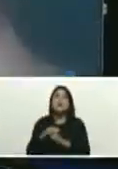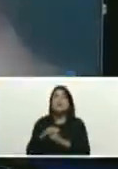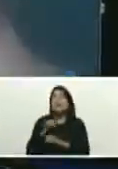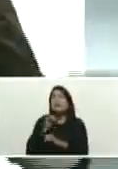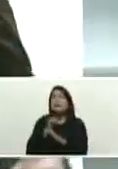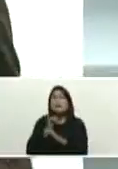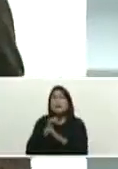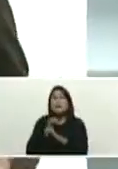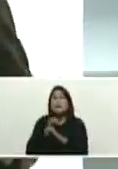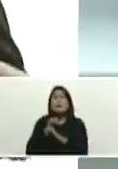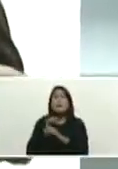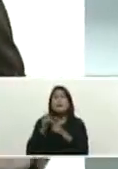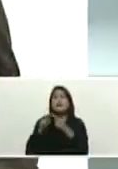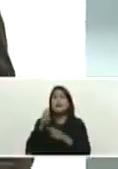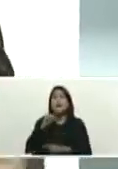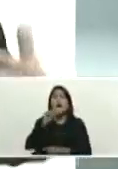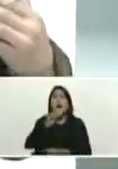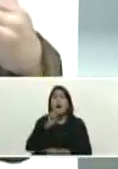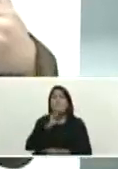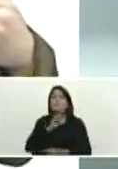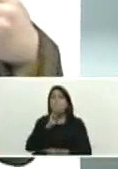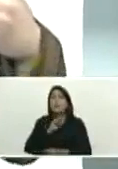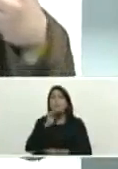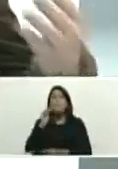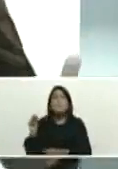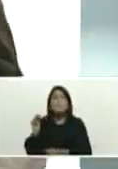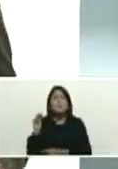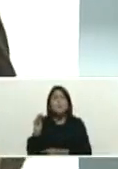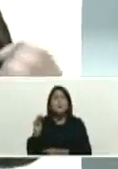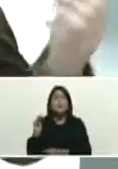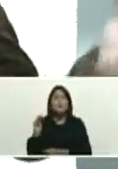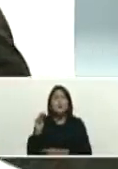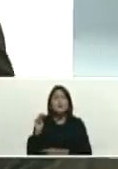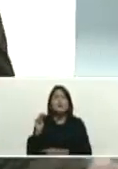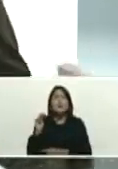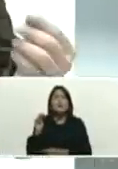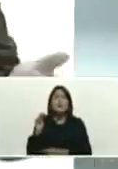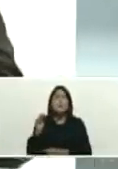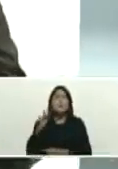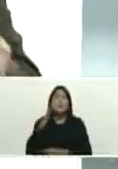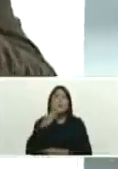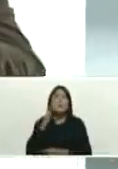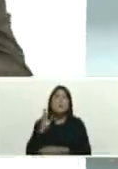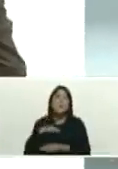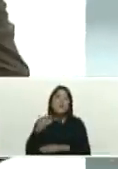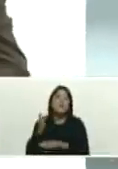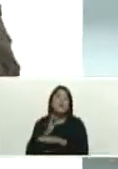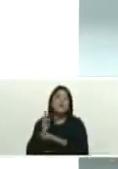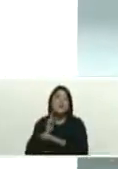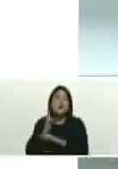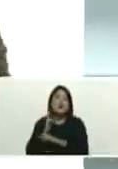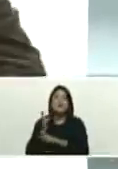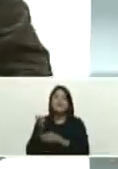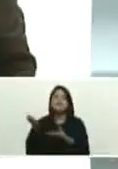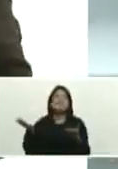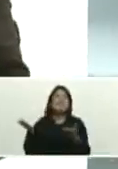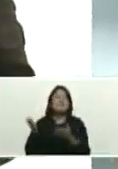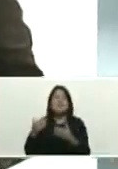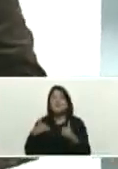desarrollando diferentes aplicaciones que son demandadas bajo diferentes sectores del país, como el sector salud, educación, correcto, industria,